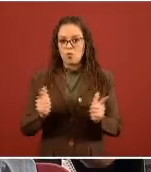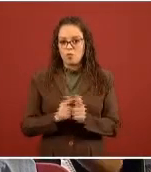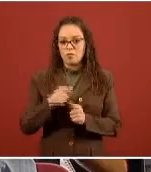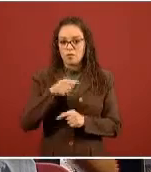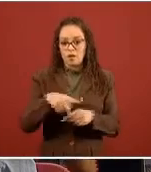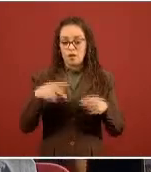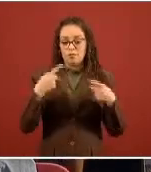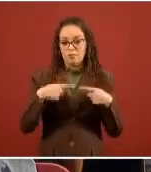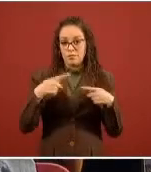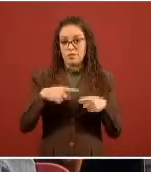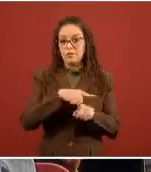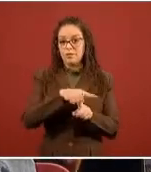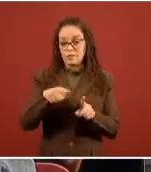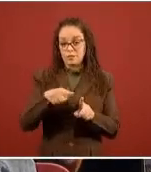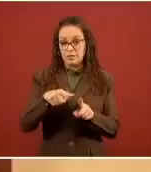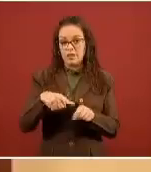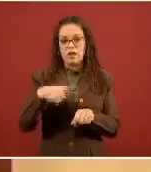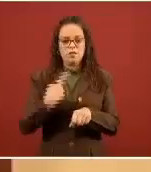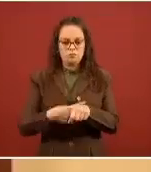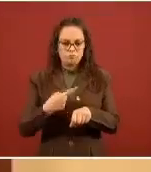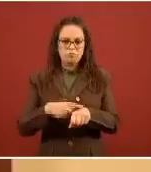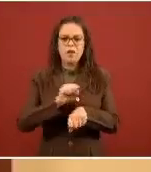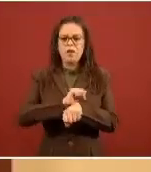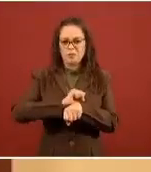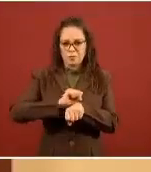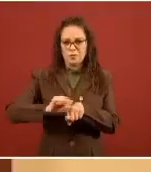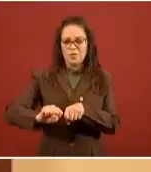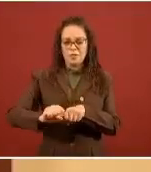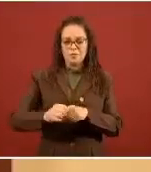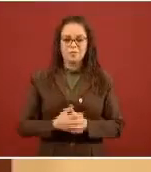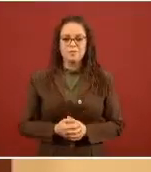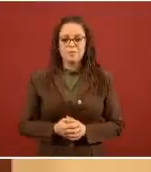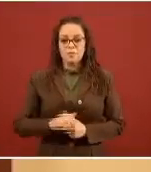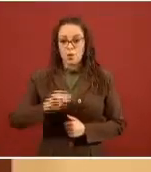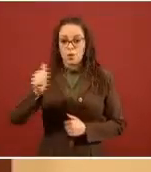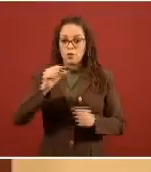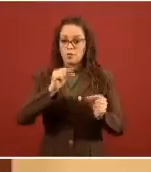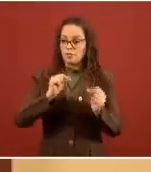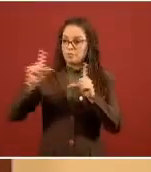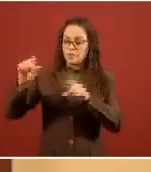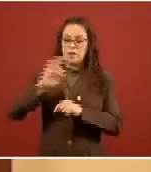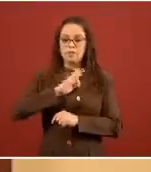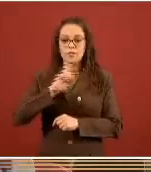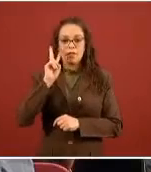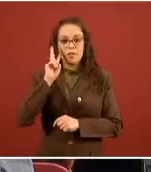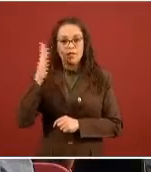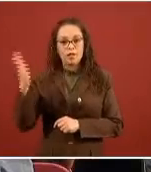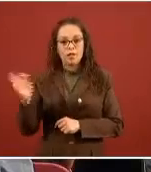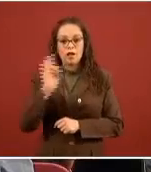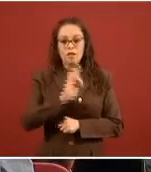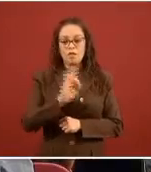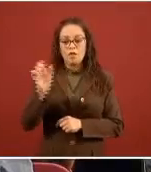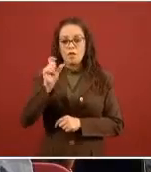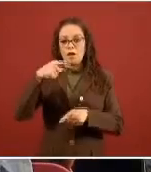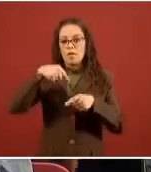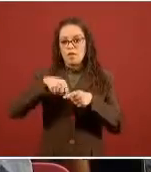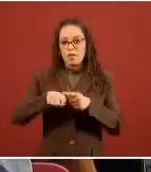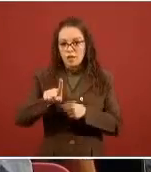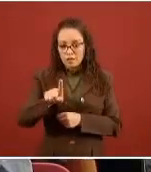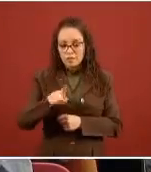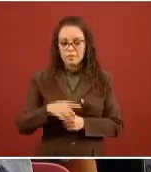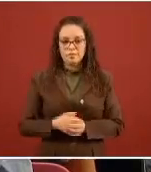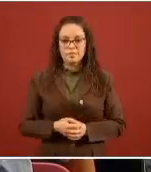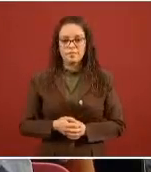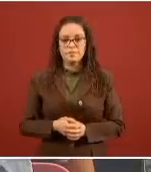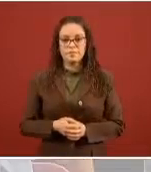tuvieron una enfermedad leve. En la siguiente diapositiva, nuestra curva también por fecha de inicio de síntomas de cómo se están